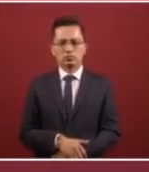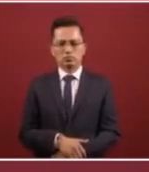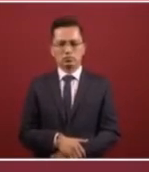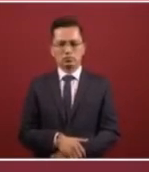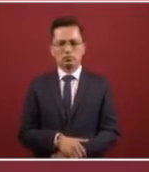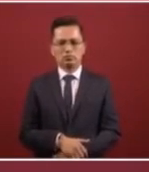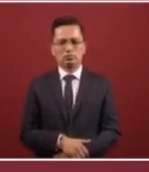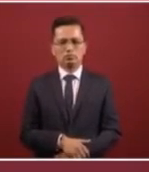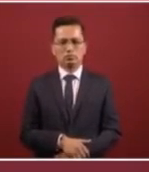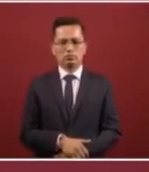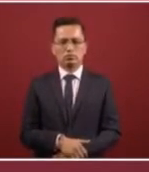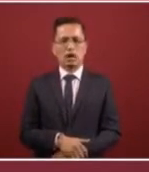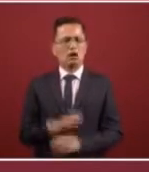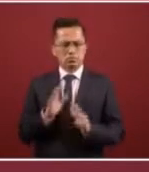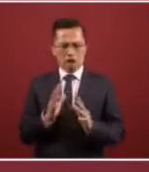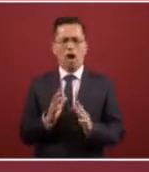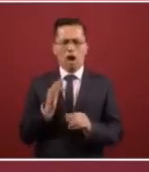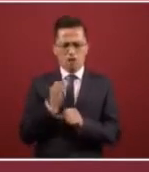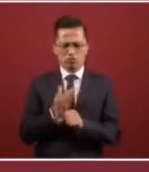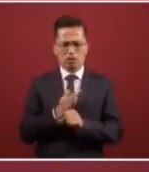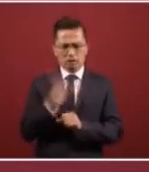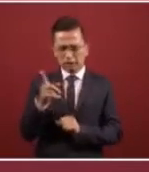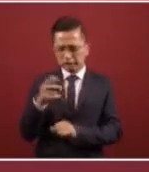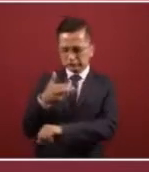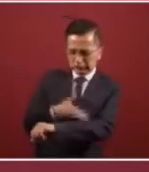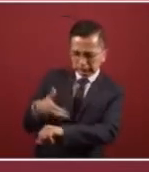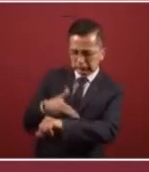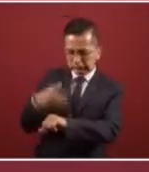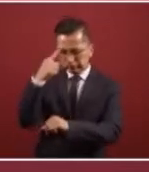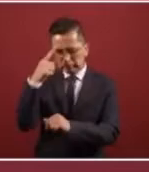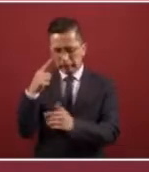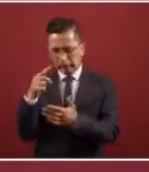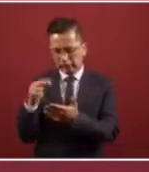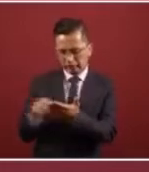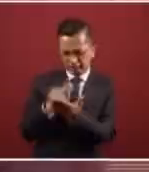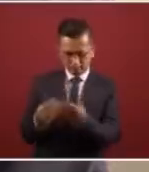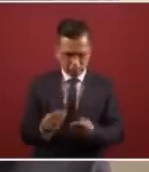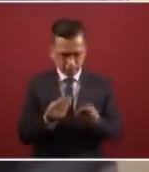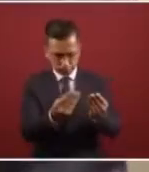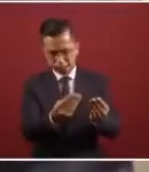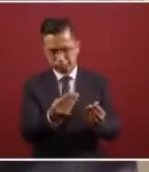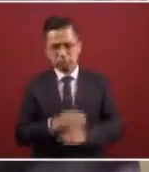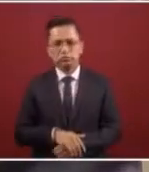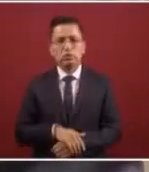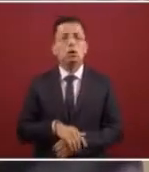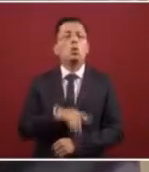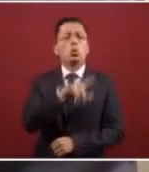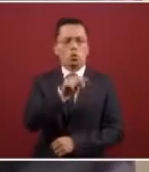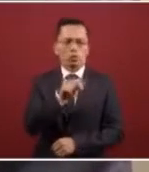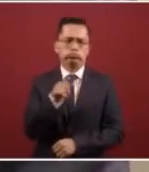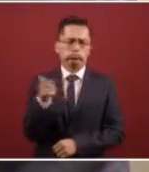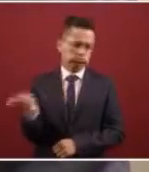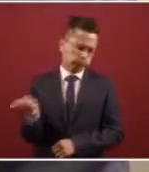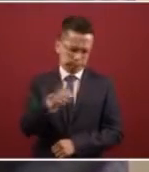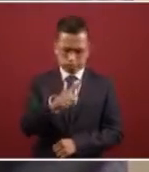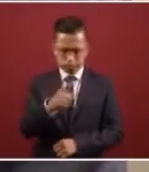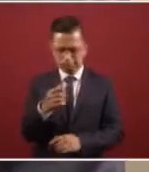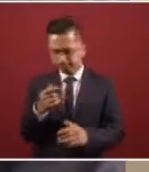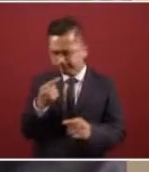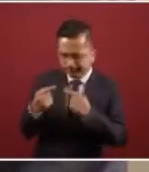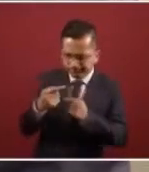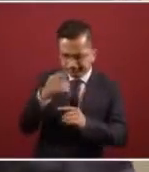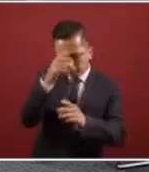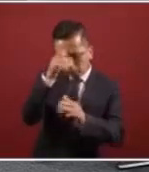haciendo los recibos y se ponen de acuerdo para que